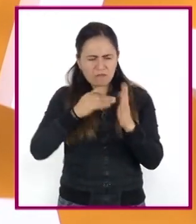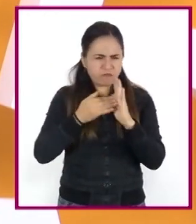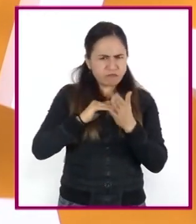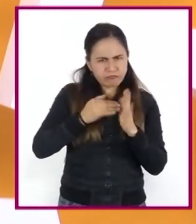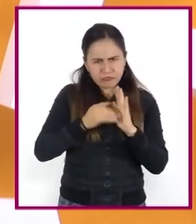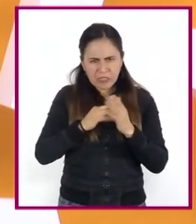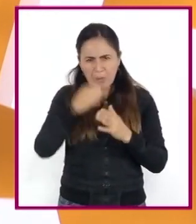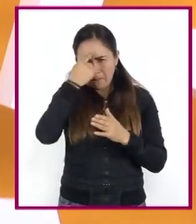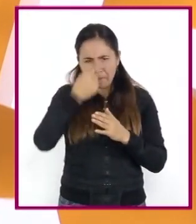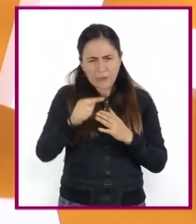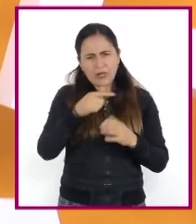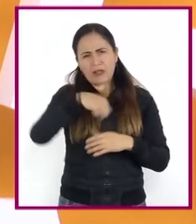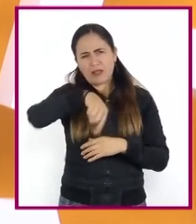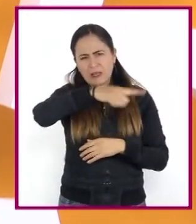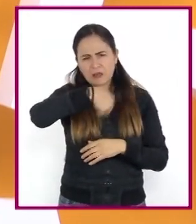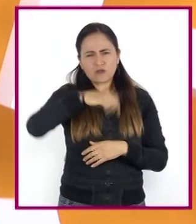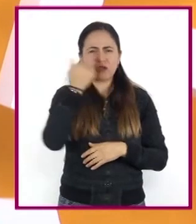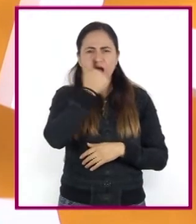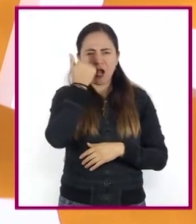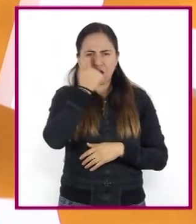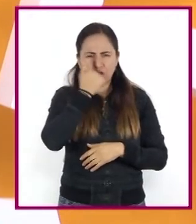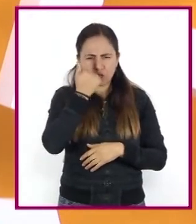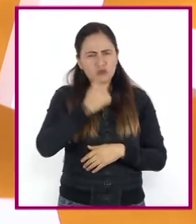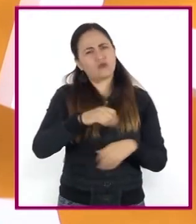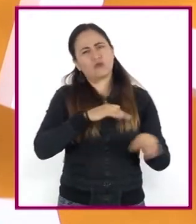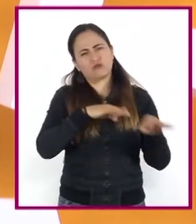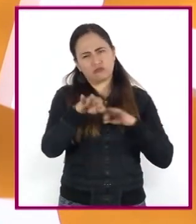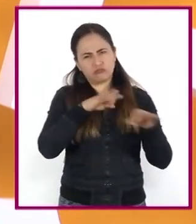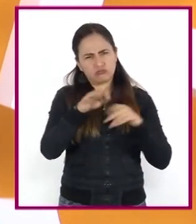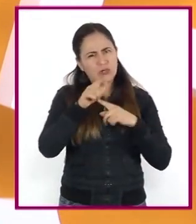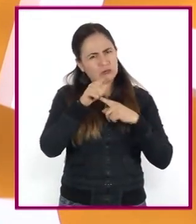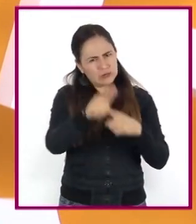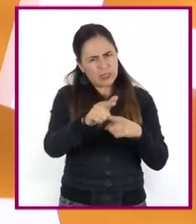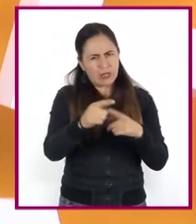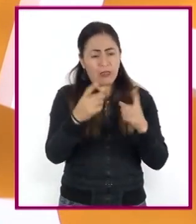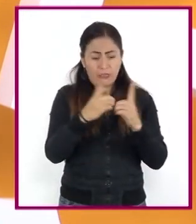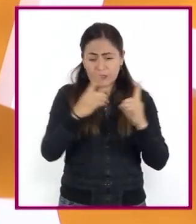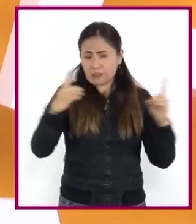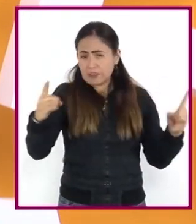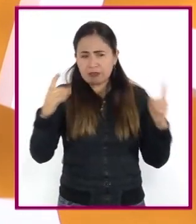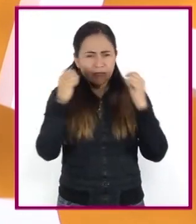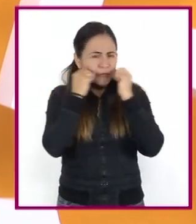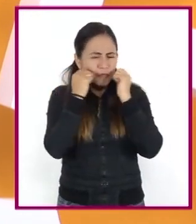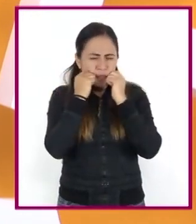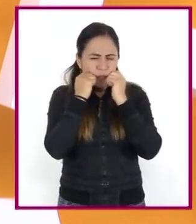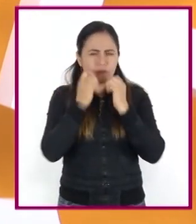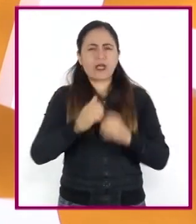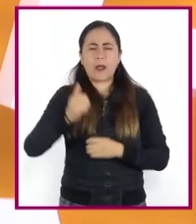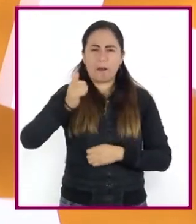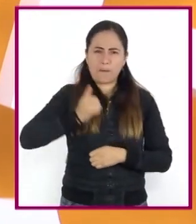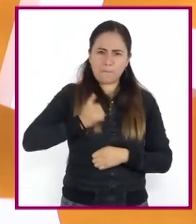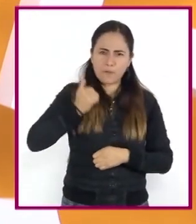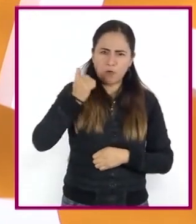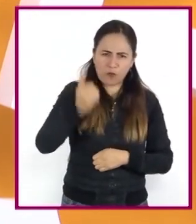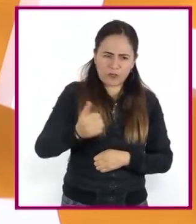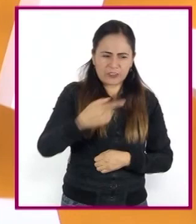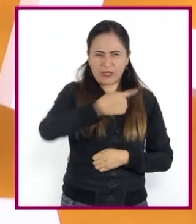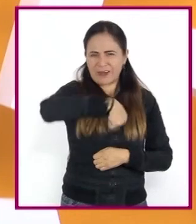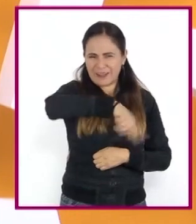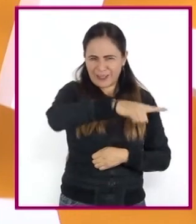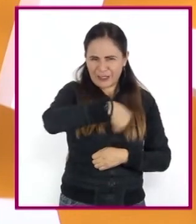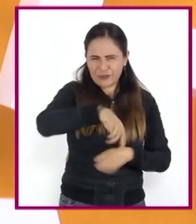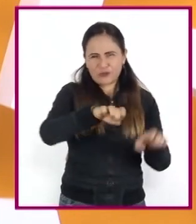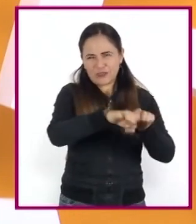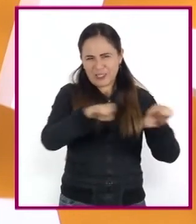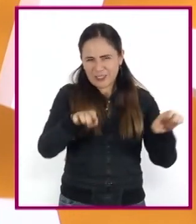para seguir trabajando con sus alumnos a distancia y aprovechar de manera óptima los recursos